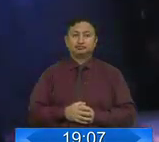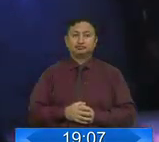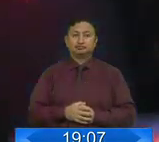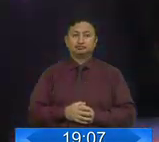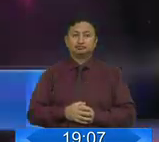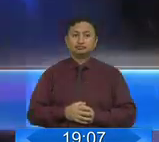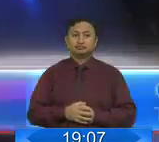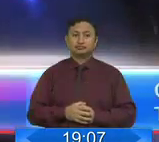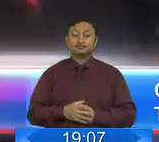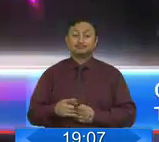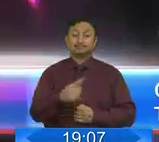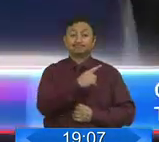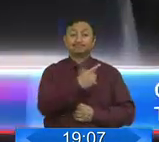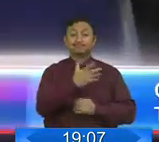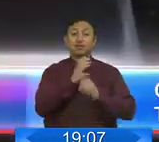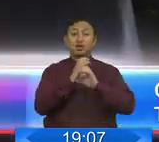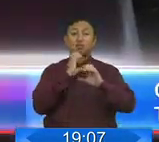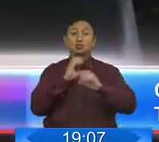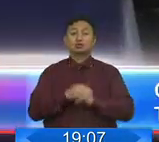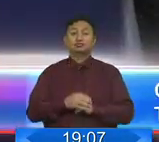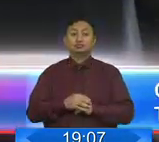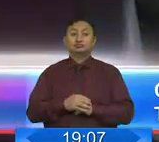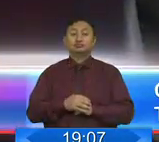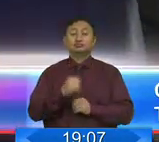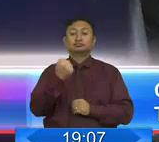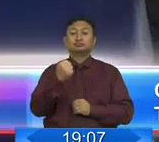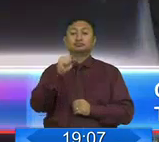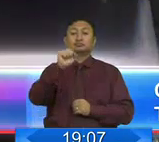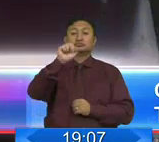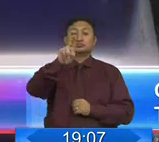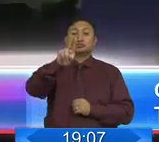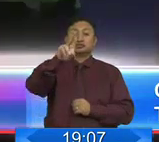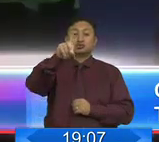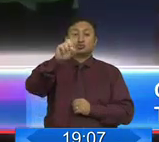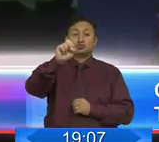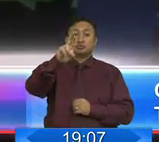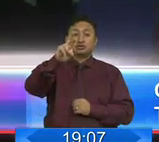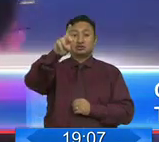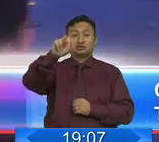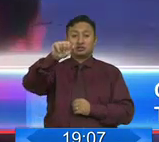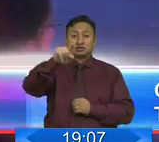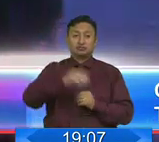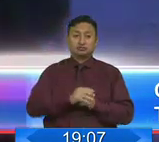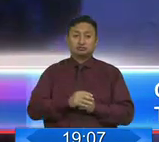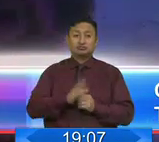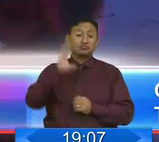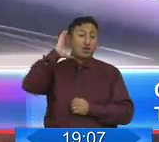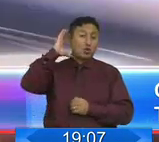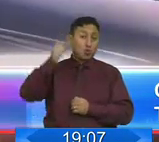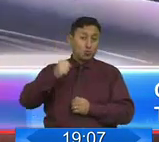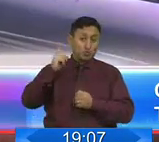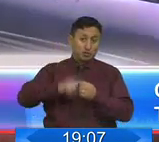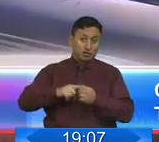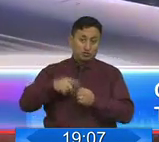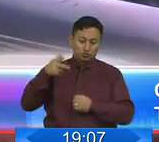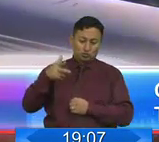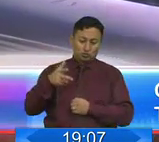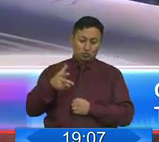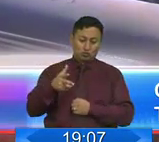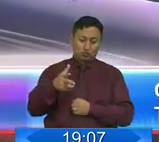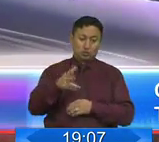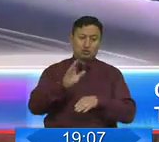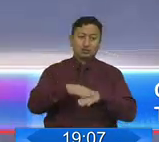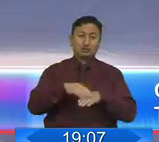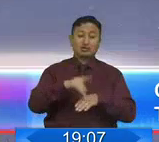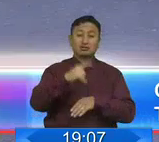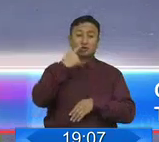Así es como quedó este bus de la cooperativa Super Taxi Disco número 7, que cubría la ruta Cuenca-Quito. Al parecer, tras una mala maniobra,